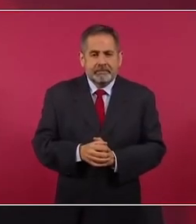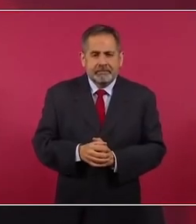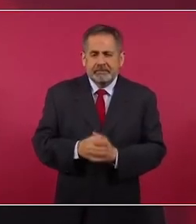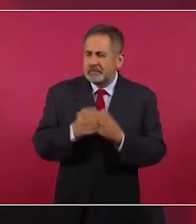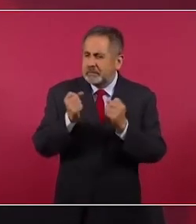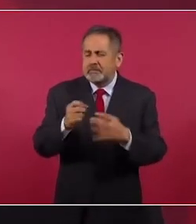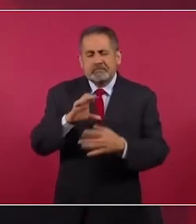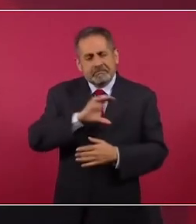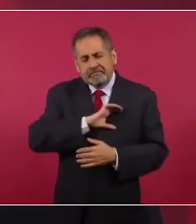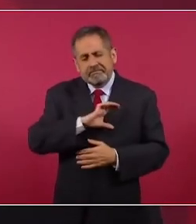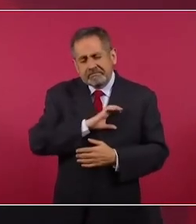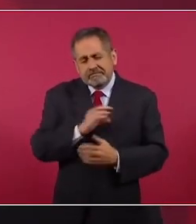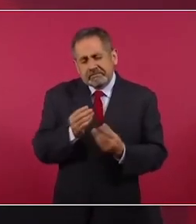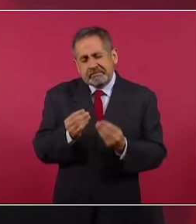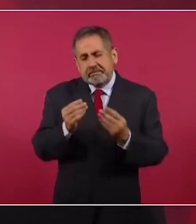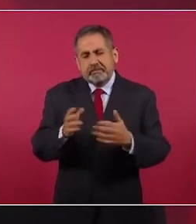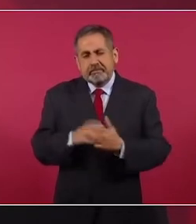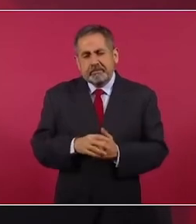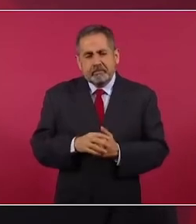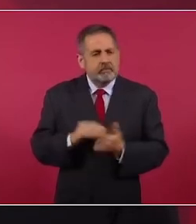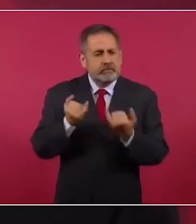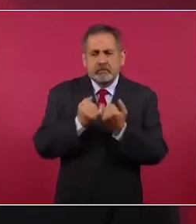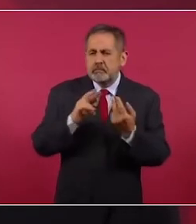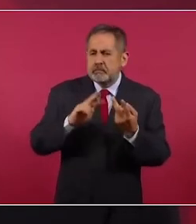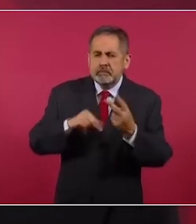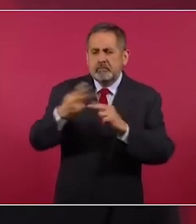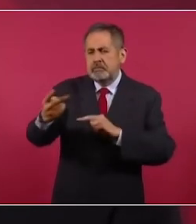mucho cariño, y es recíproco,